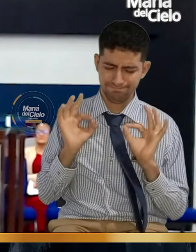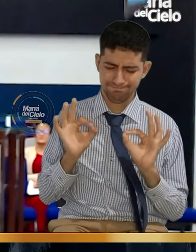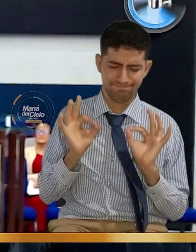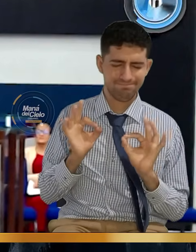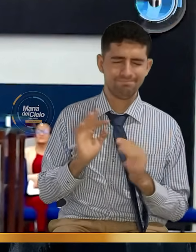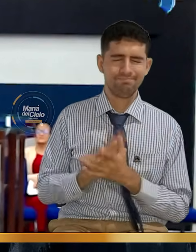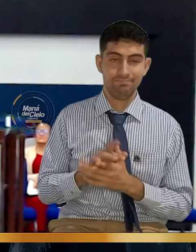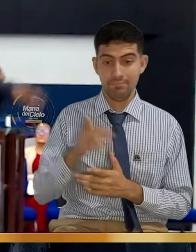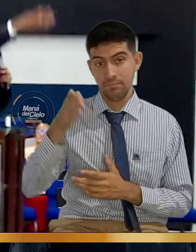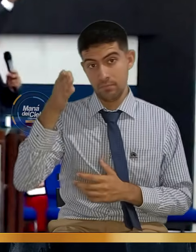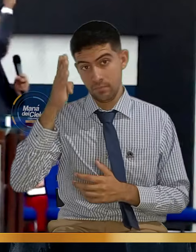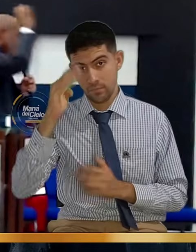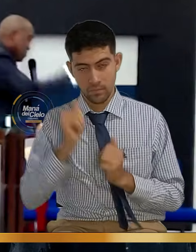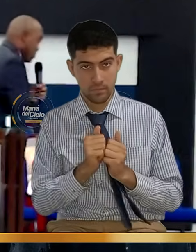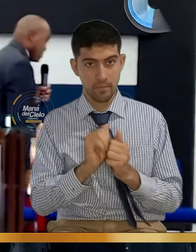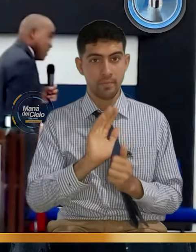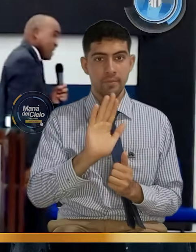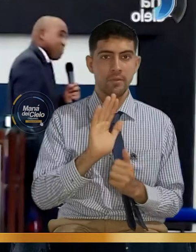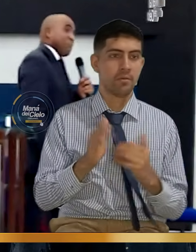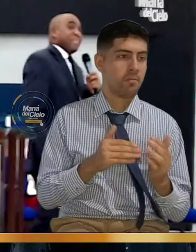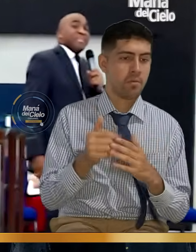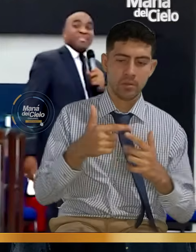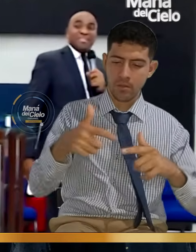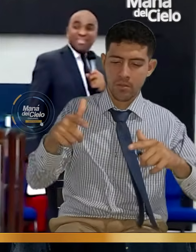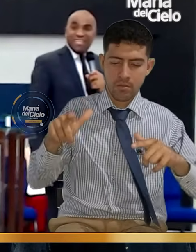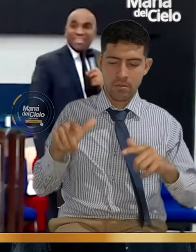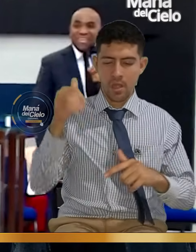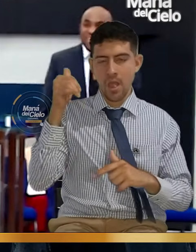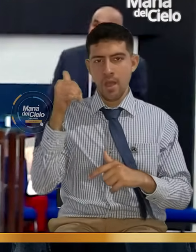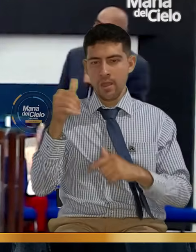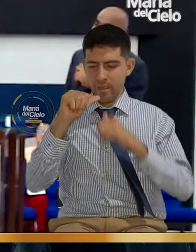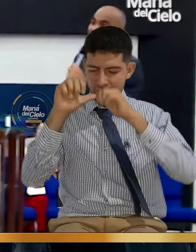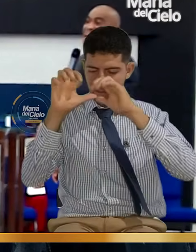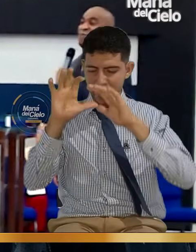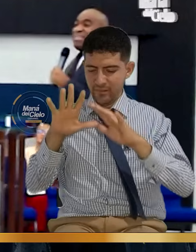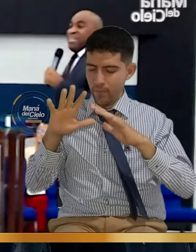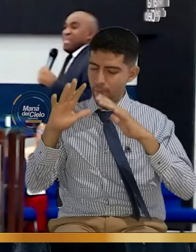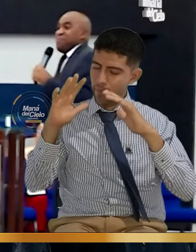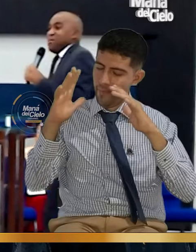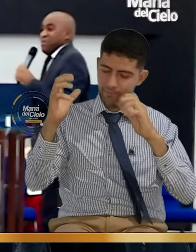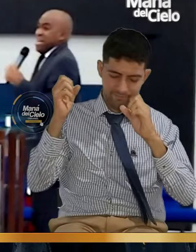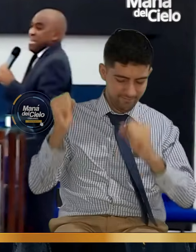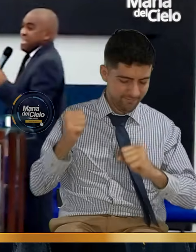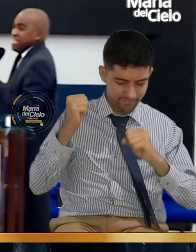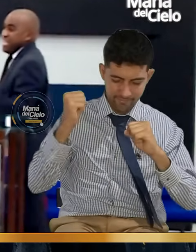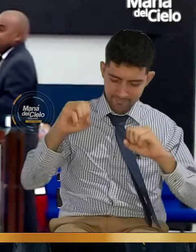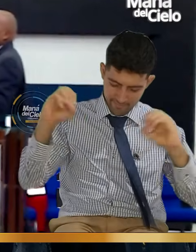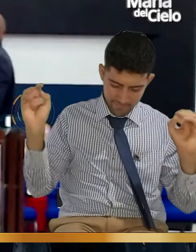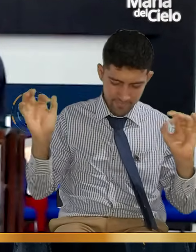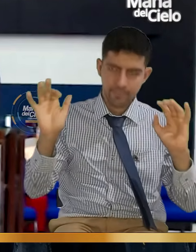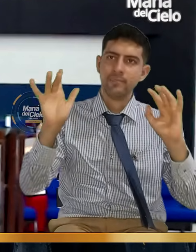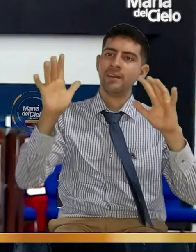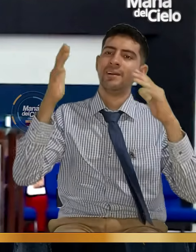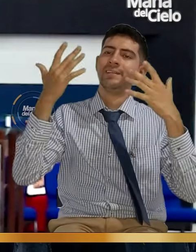No, váyase para... No sé, aquí, para Berlín. Y llegaba a Berlín, hermano, y allá en el desierto